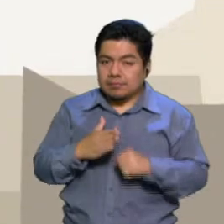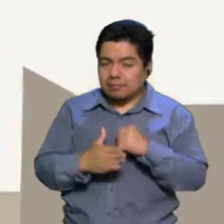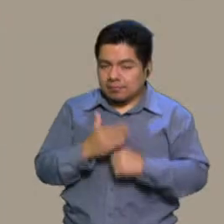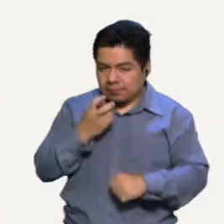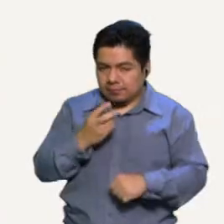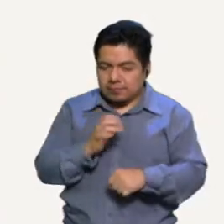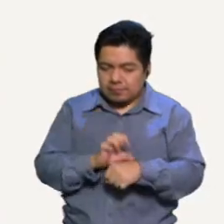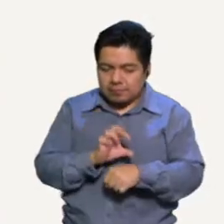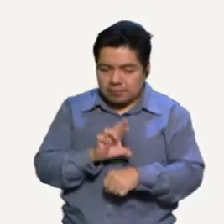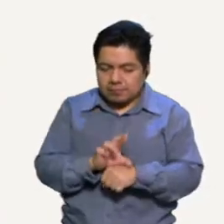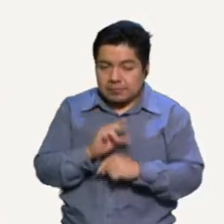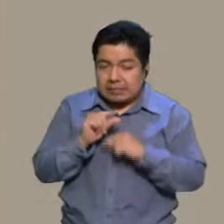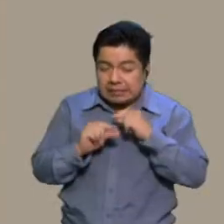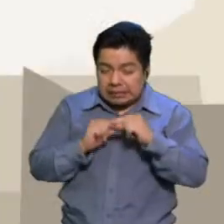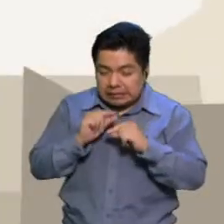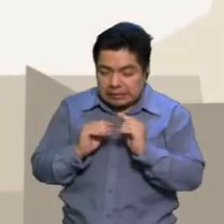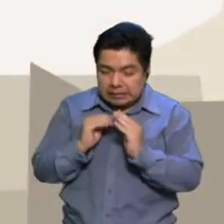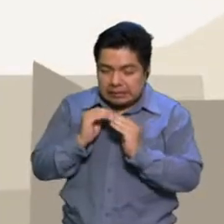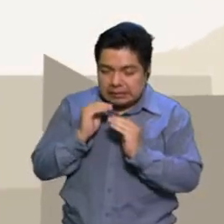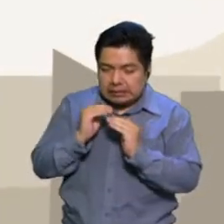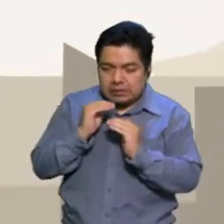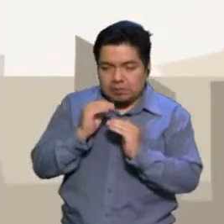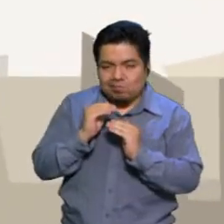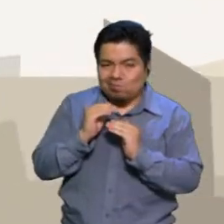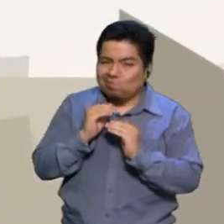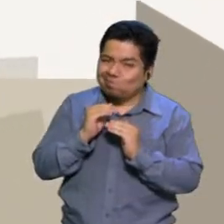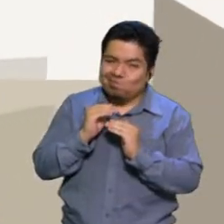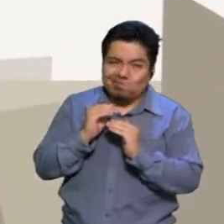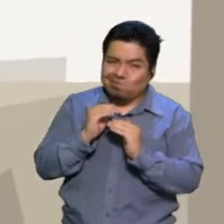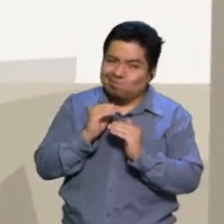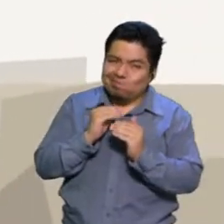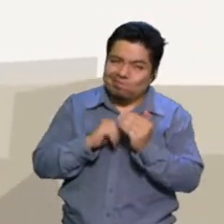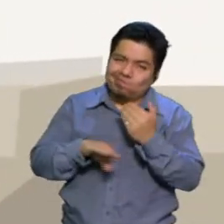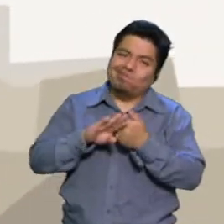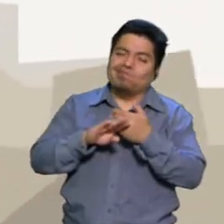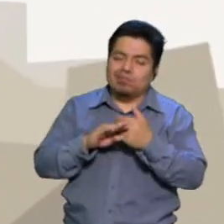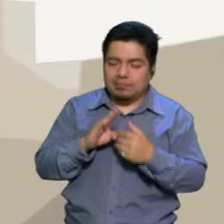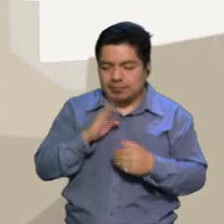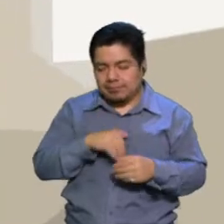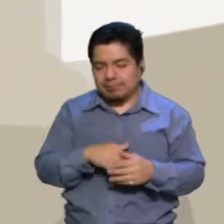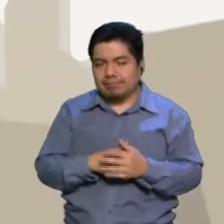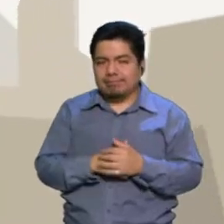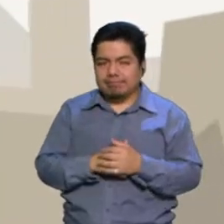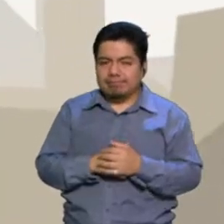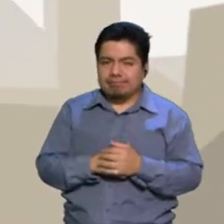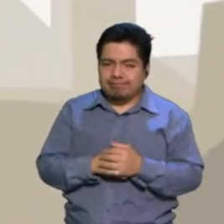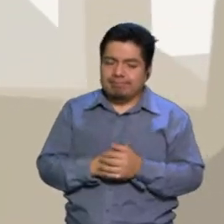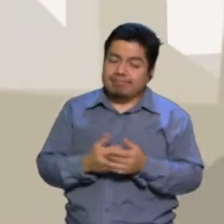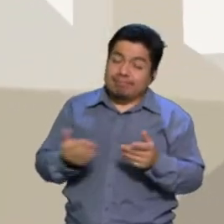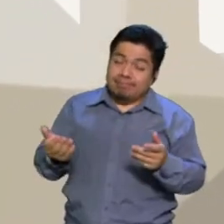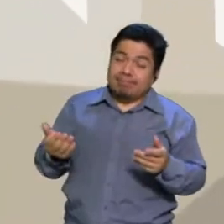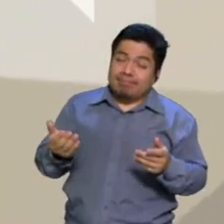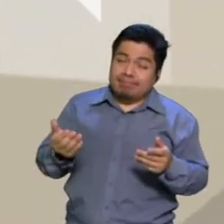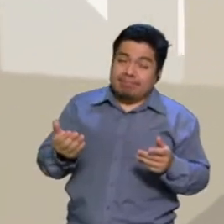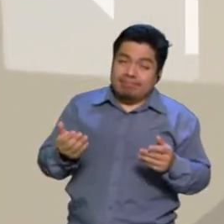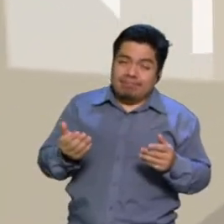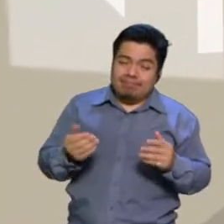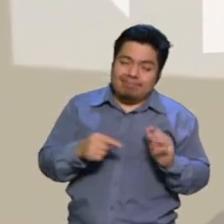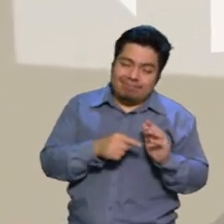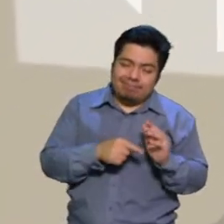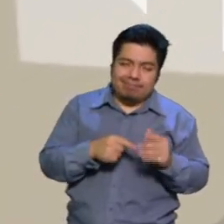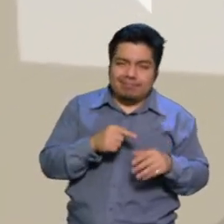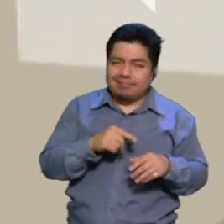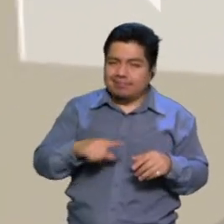quiere escalar el conflicto, pero me parece que le va a salir en contra la jugada, Braulio. Es un escenario bastante desfavorable para